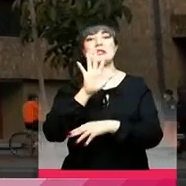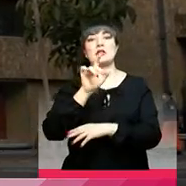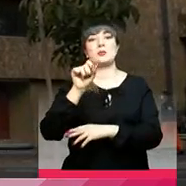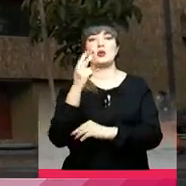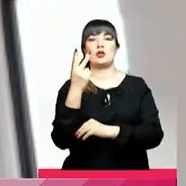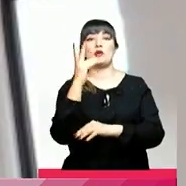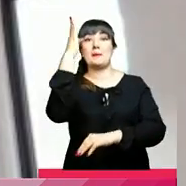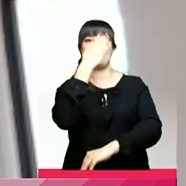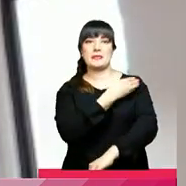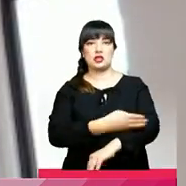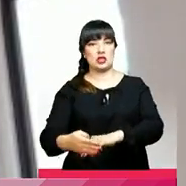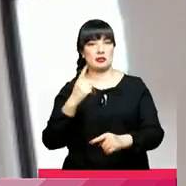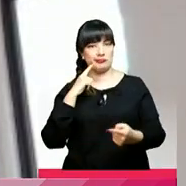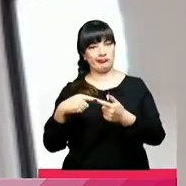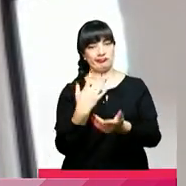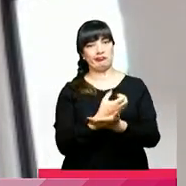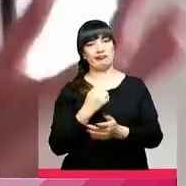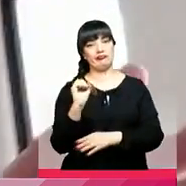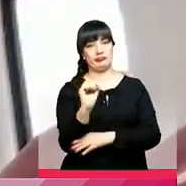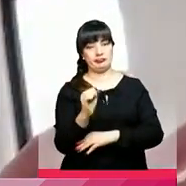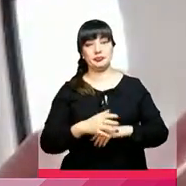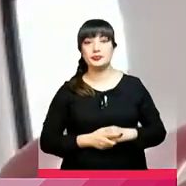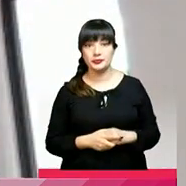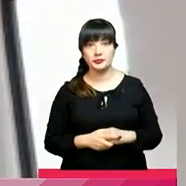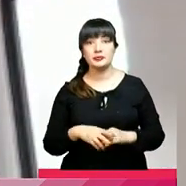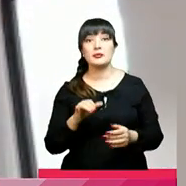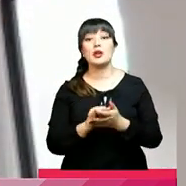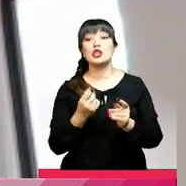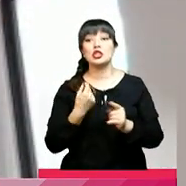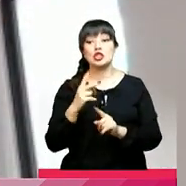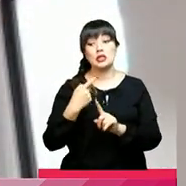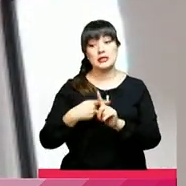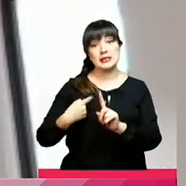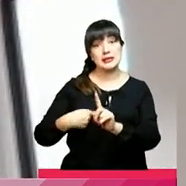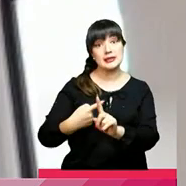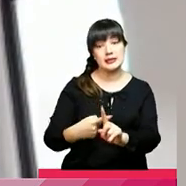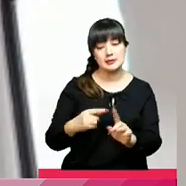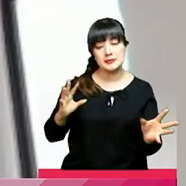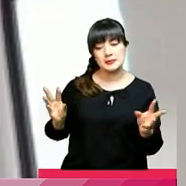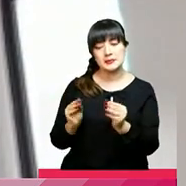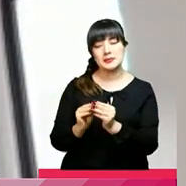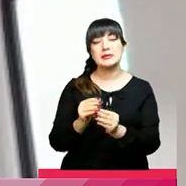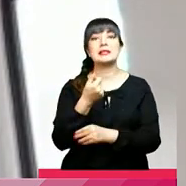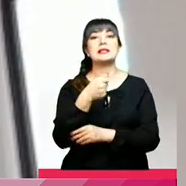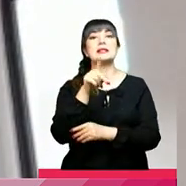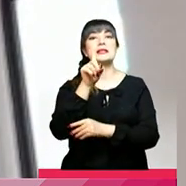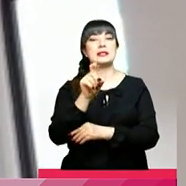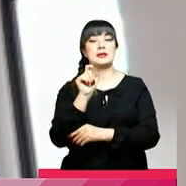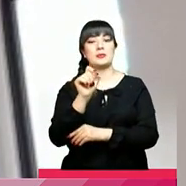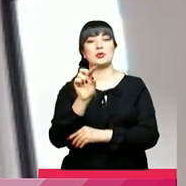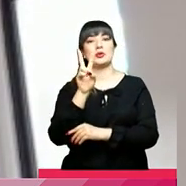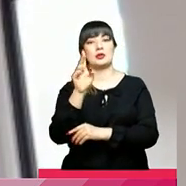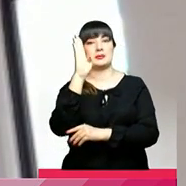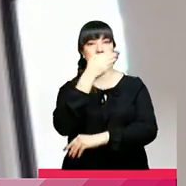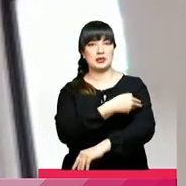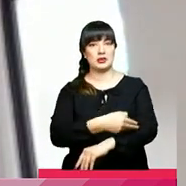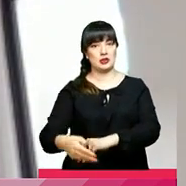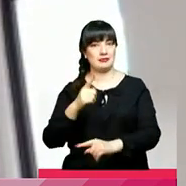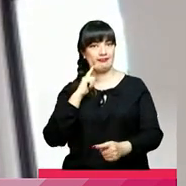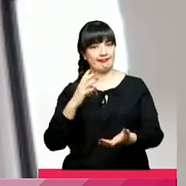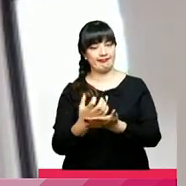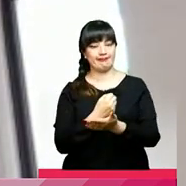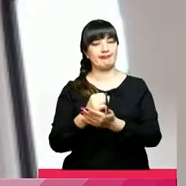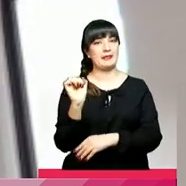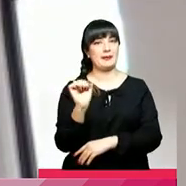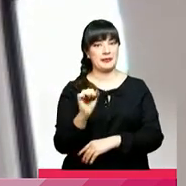de pesos. Para los últimos 12 meses, tenemos rendimientos por 16,2 billones de pesos.